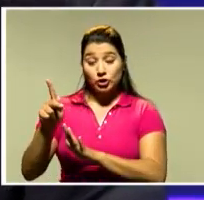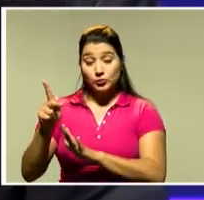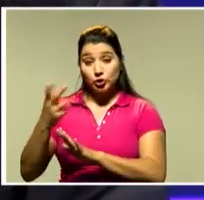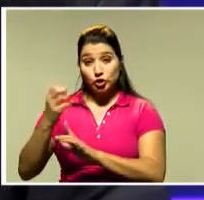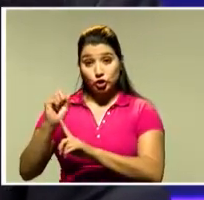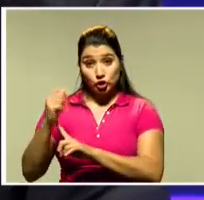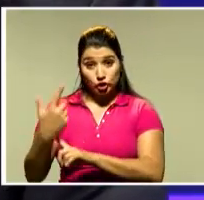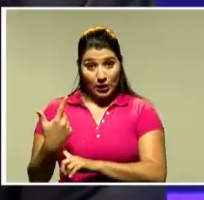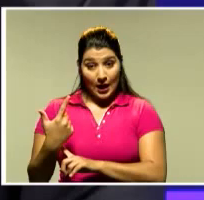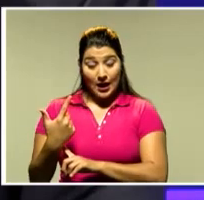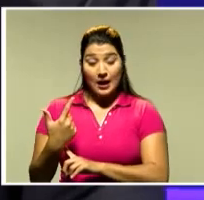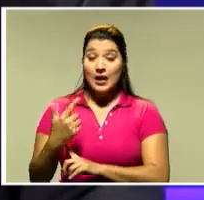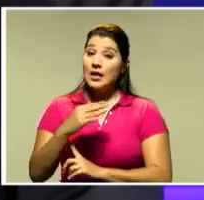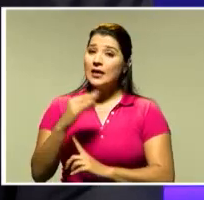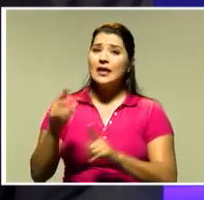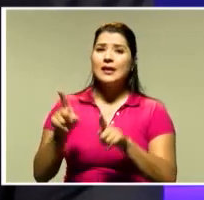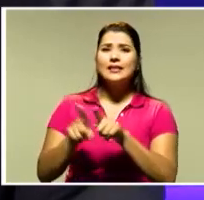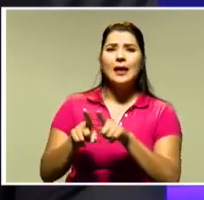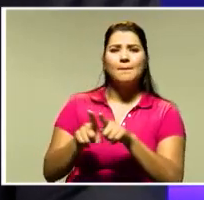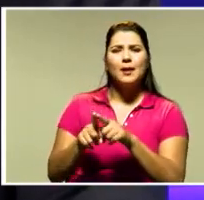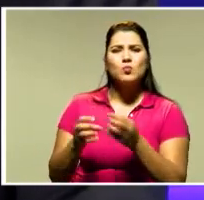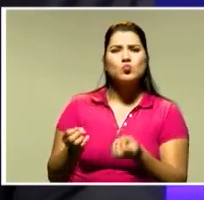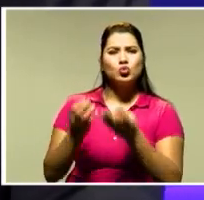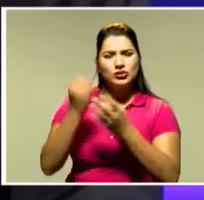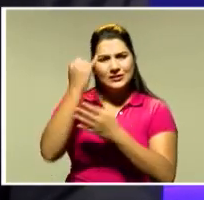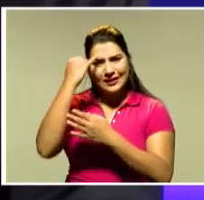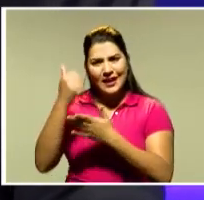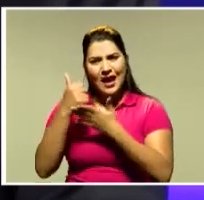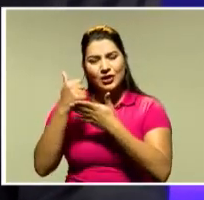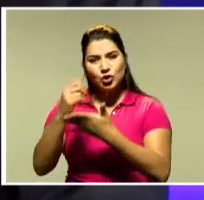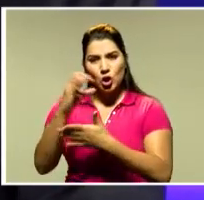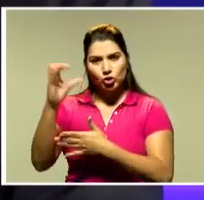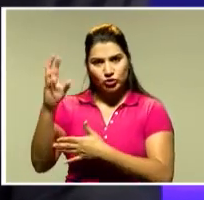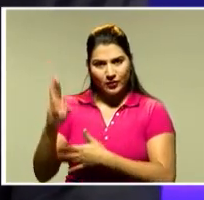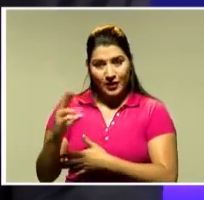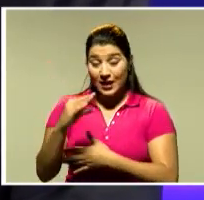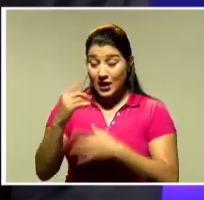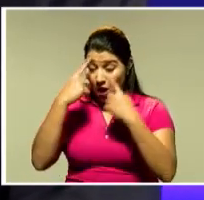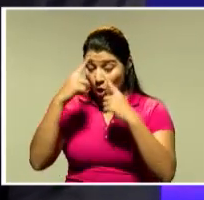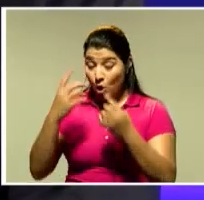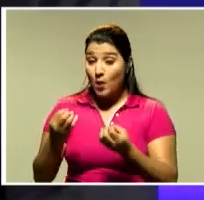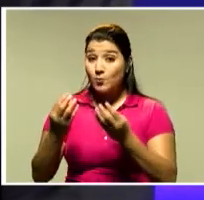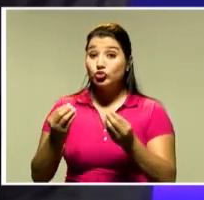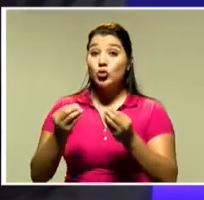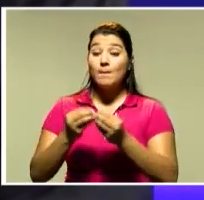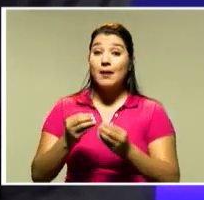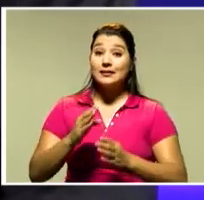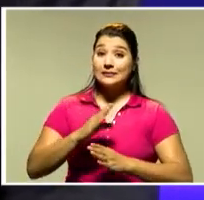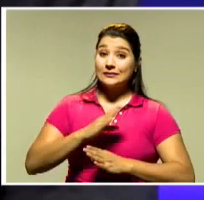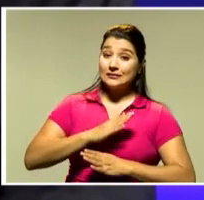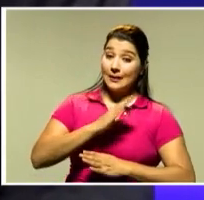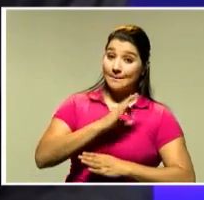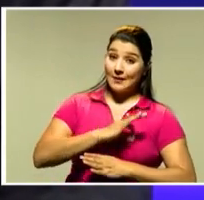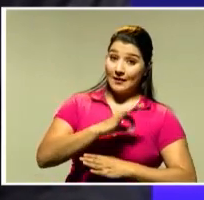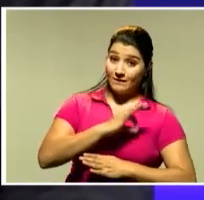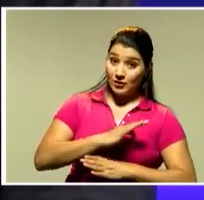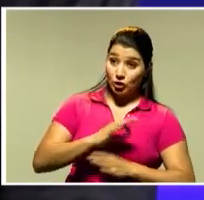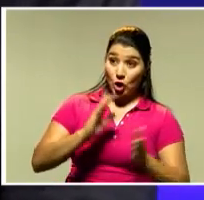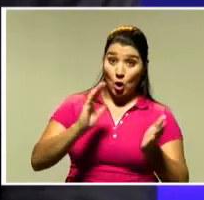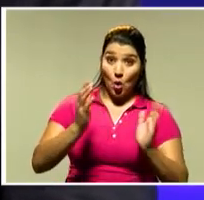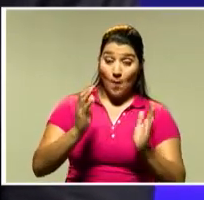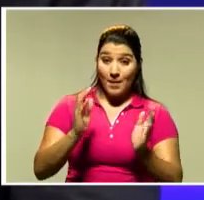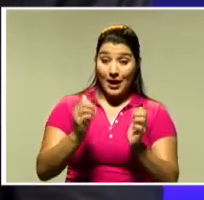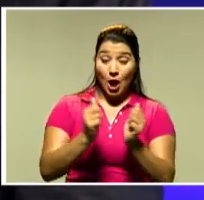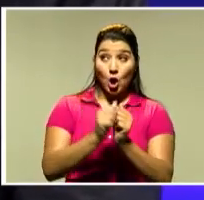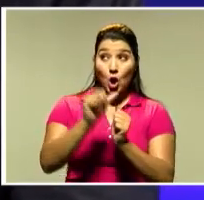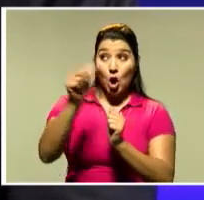de vista de ideas que han alimentado un Estado costarricense que ha generado mucho mayor bienestar en comparación con la mayor parte de los